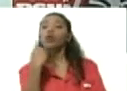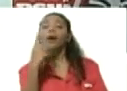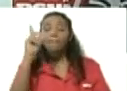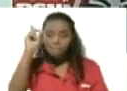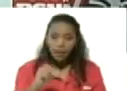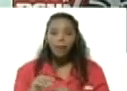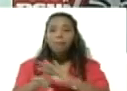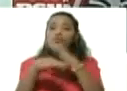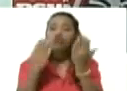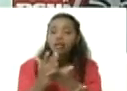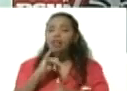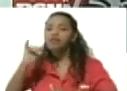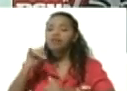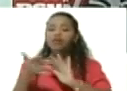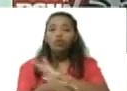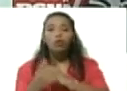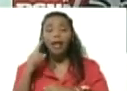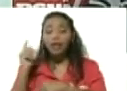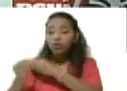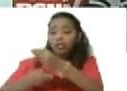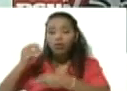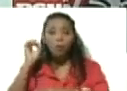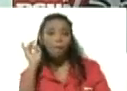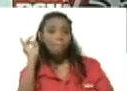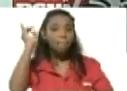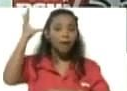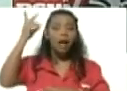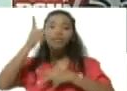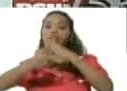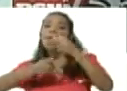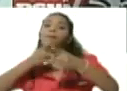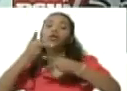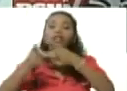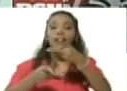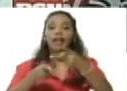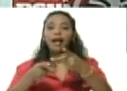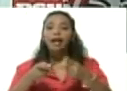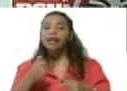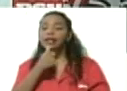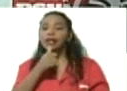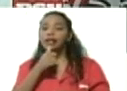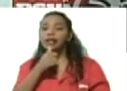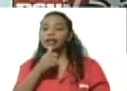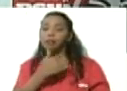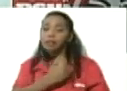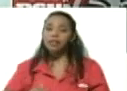Creación de un genio de la política, el comandante